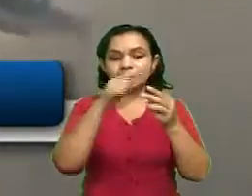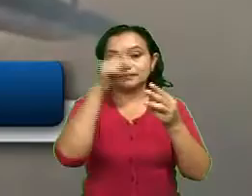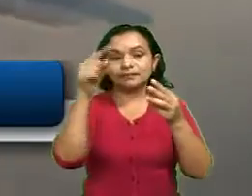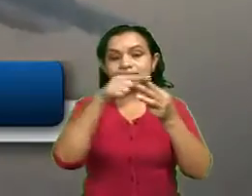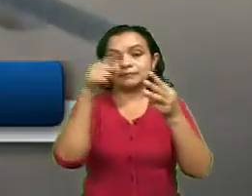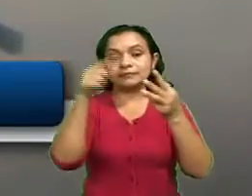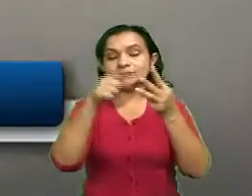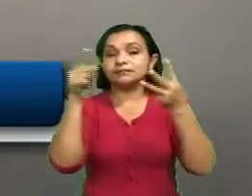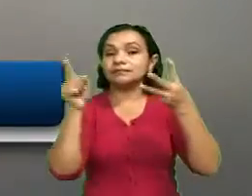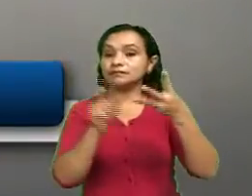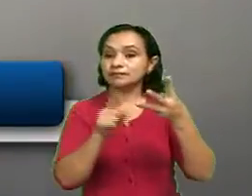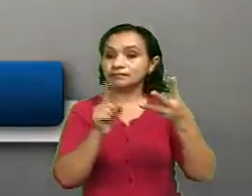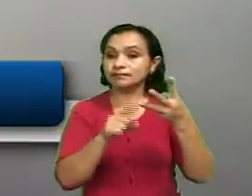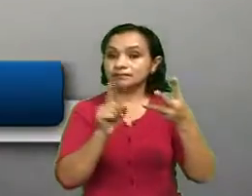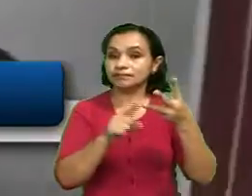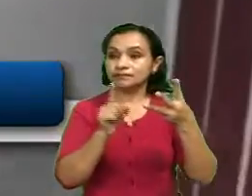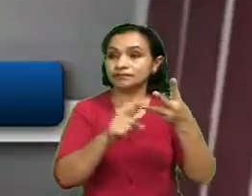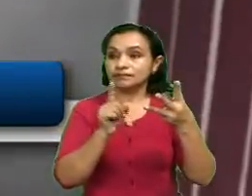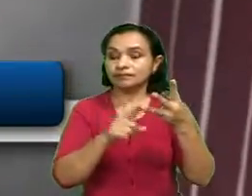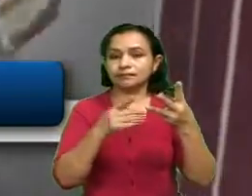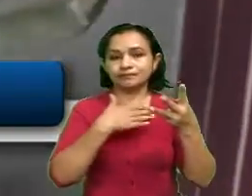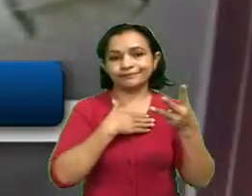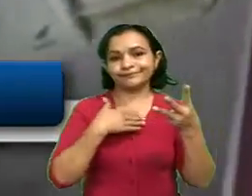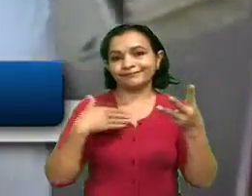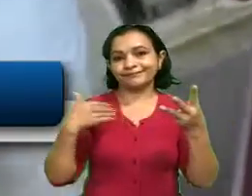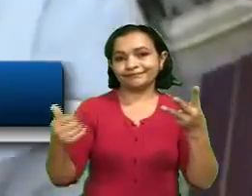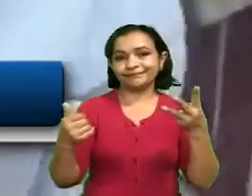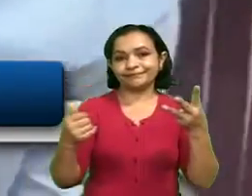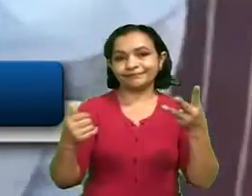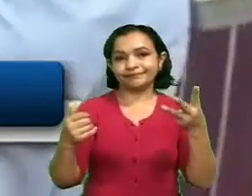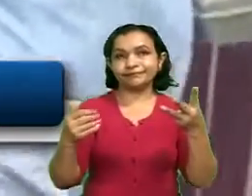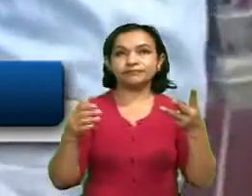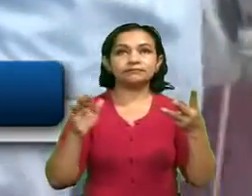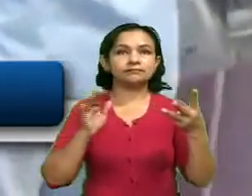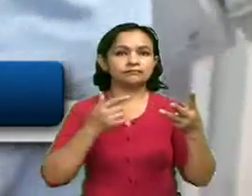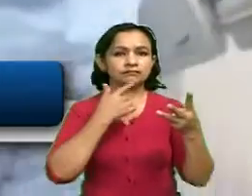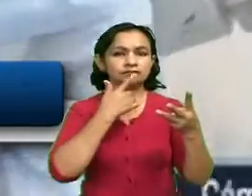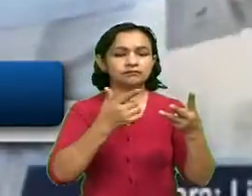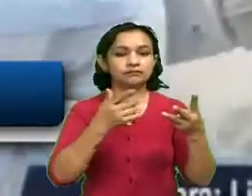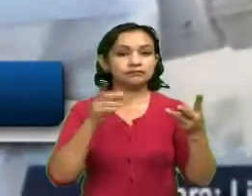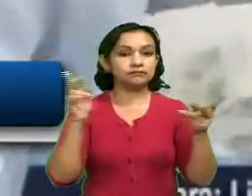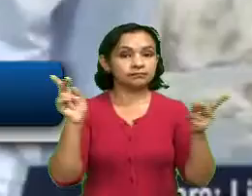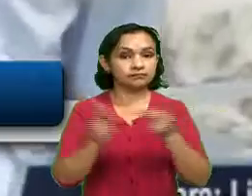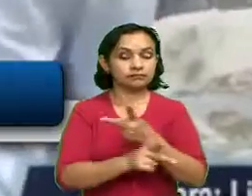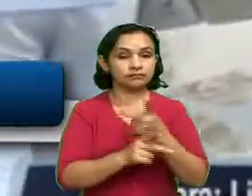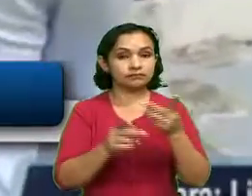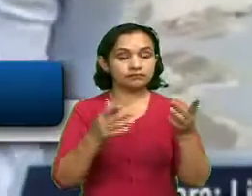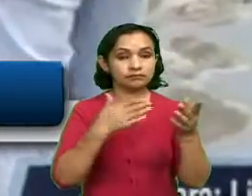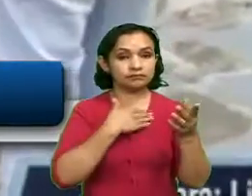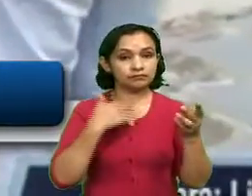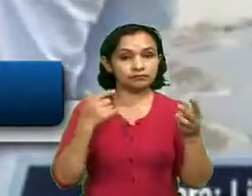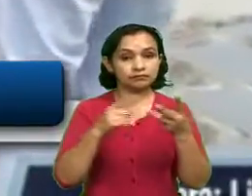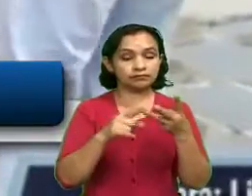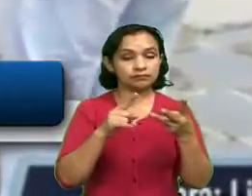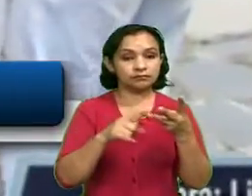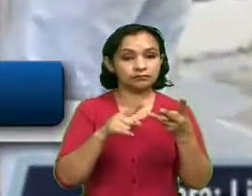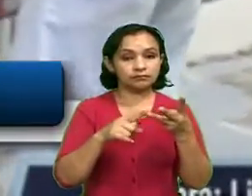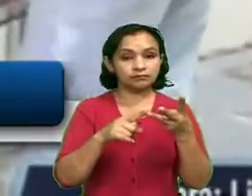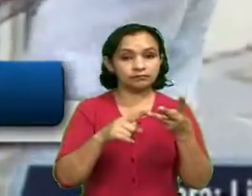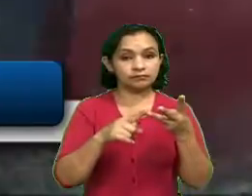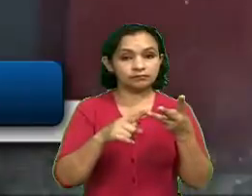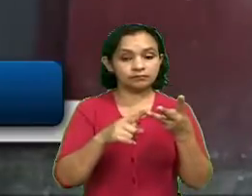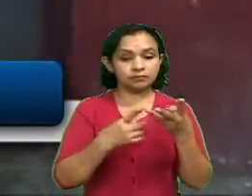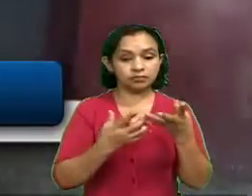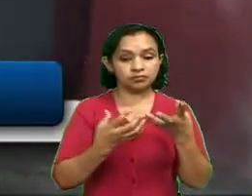paciente comienza a presentar una leve mejoría. Pero ahí es donde es más peligroso, porque estamos en la etapa de que nosotros llamamos